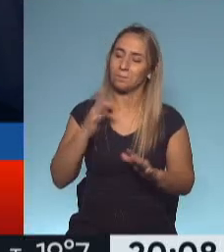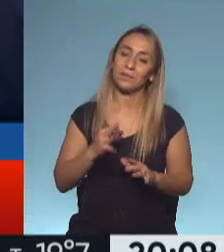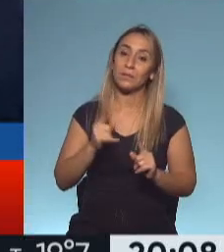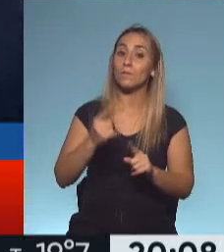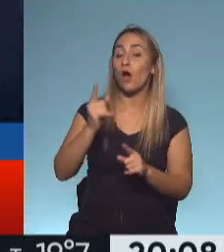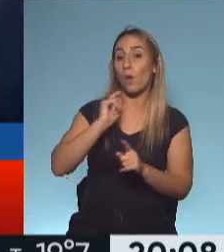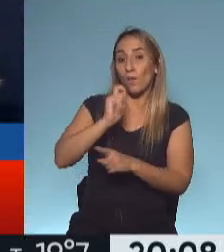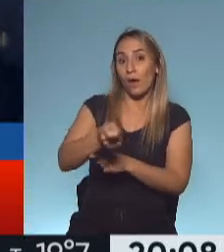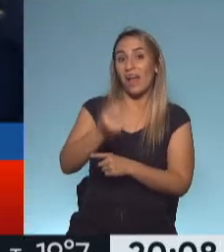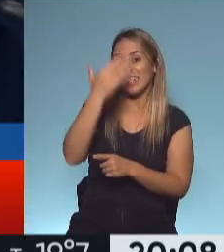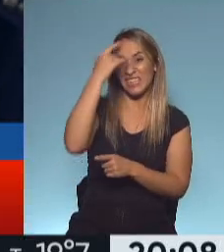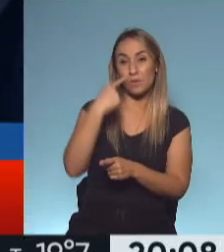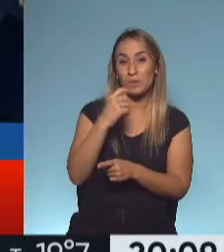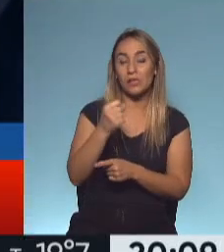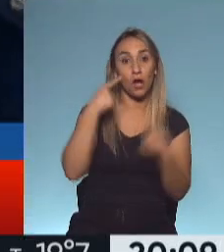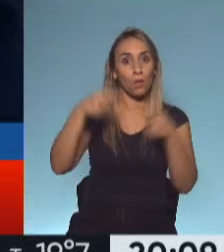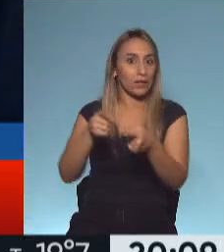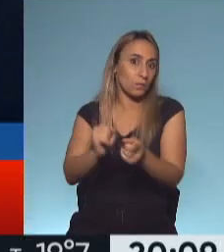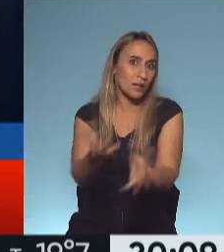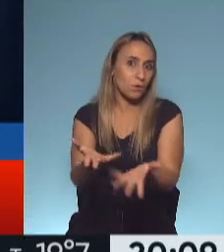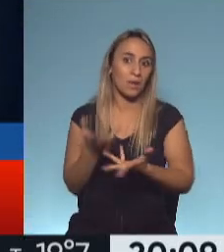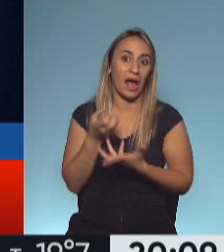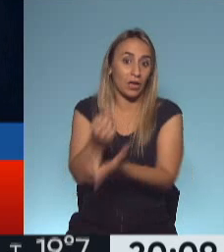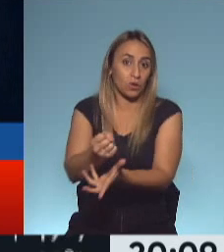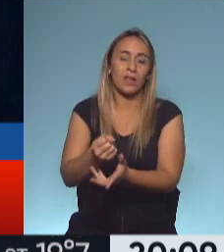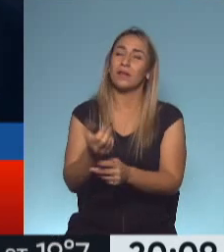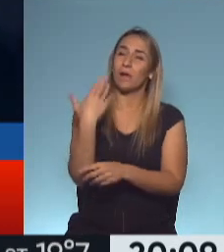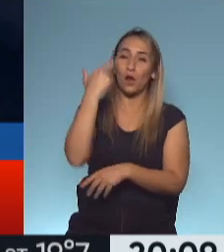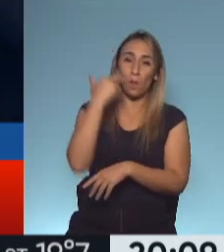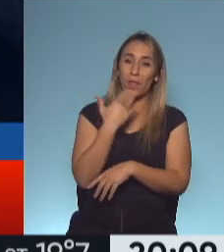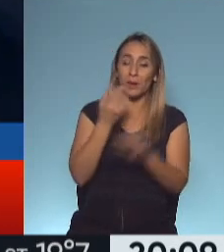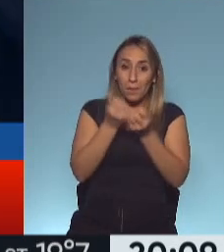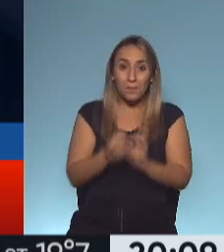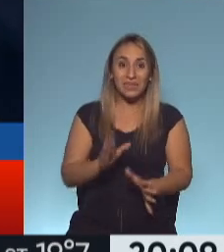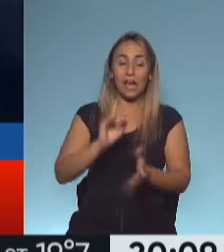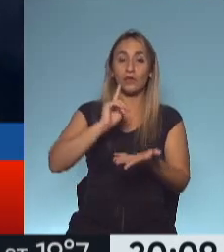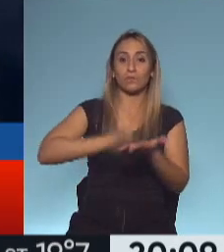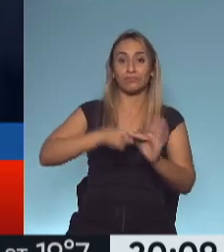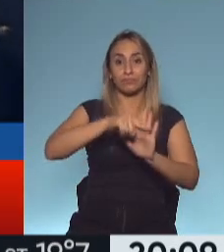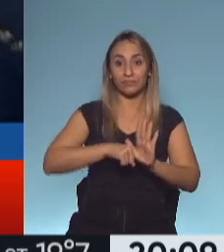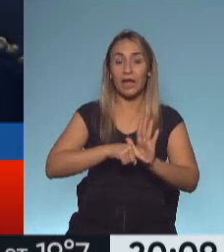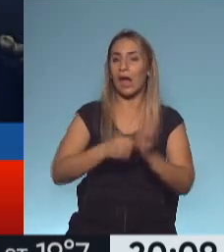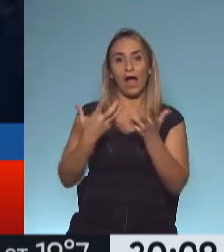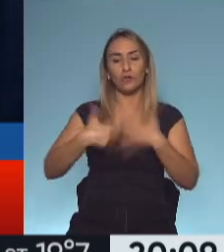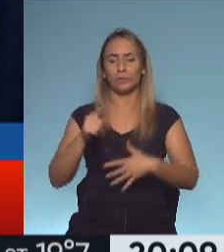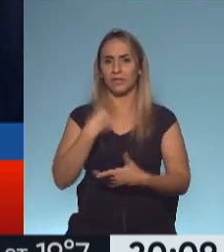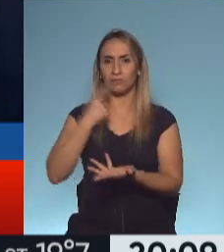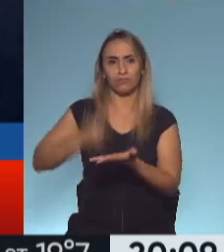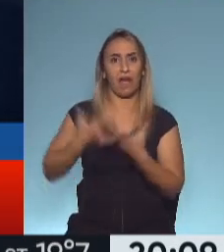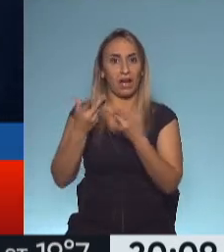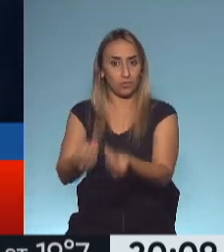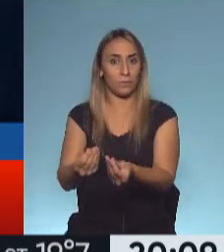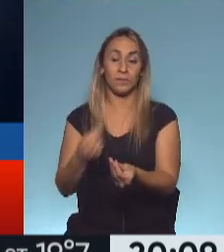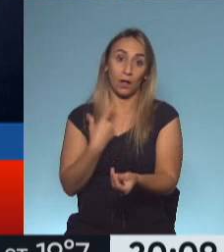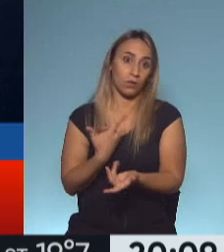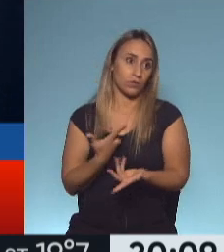pesos tiene esa lógica y se aplicó en esto. O sea, el 9 de abril arrancaban las restricciones, rápidamente tomamos las medidas. Nosotros vamos a